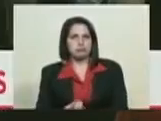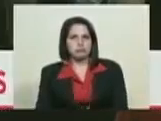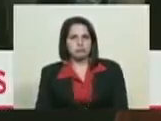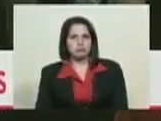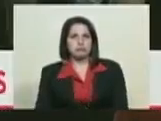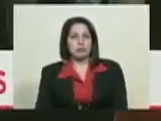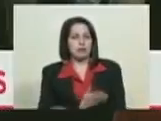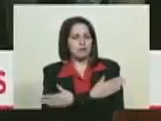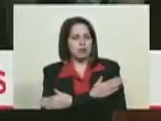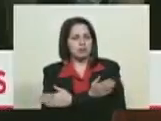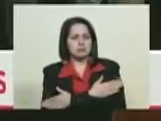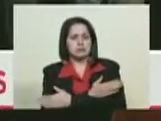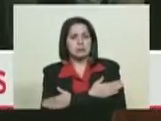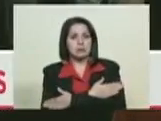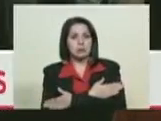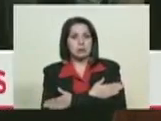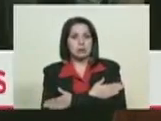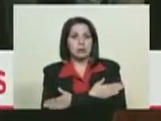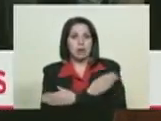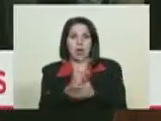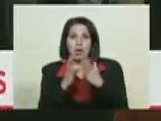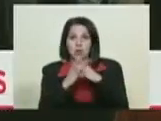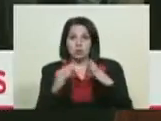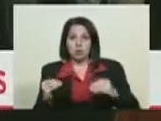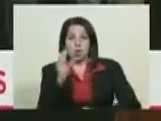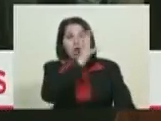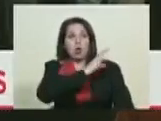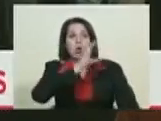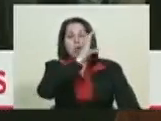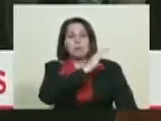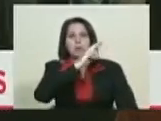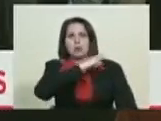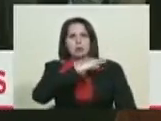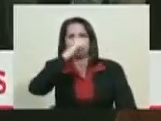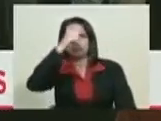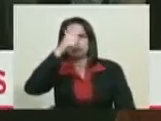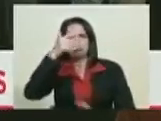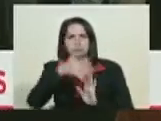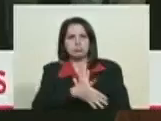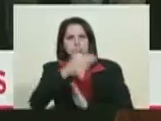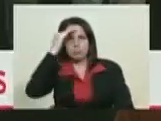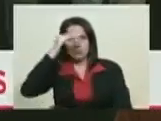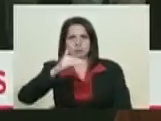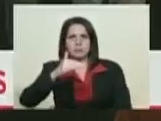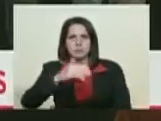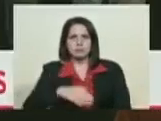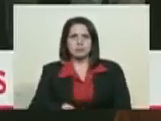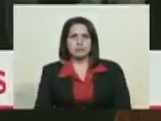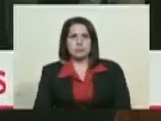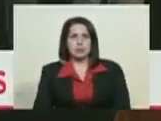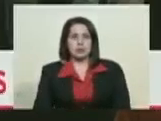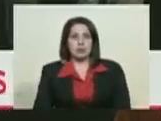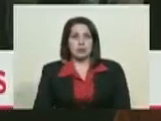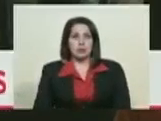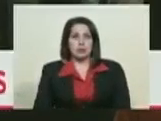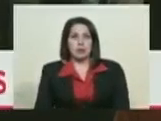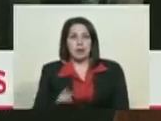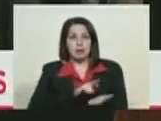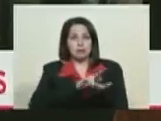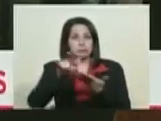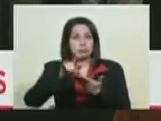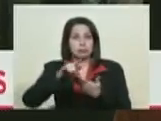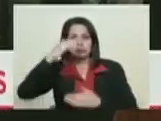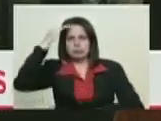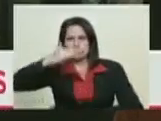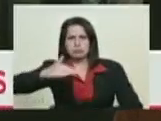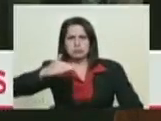Mis felicitaciones a los comandantes generales del Ejército, de la Armada, la Aviación, la